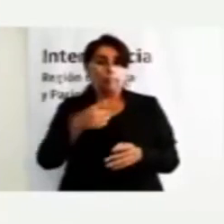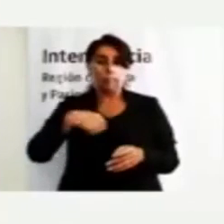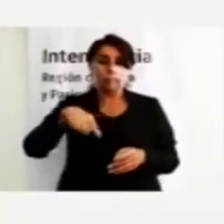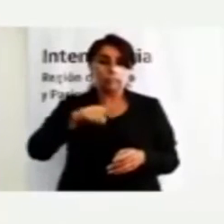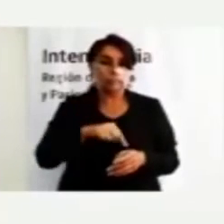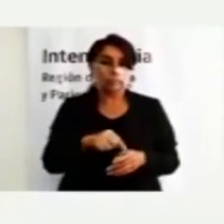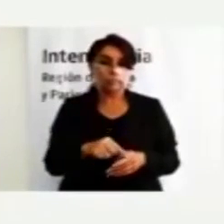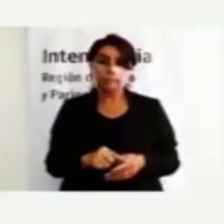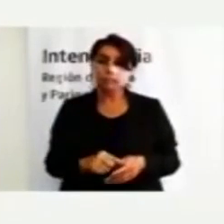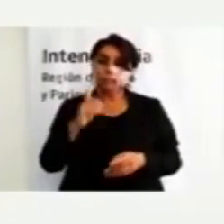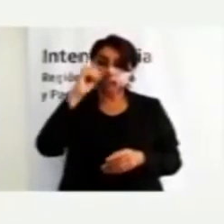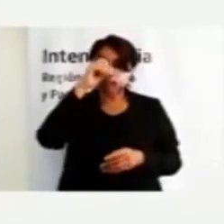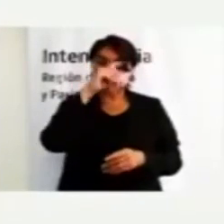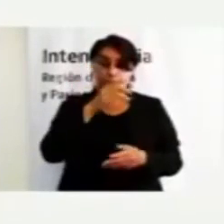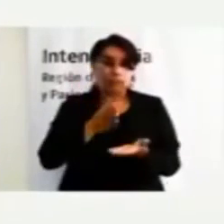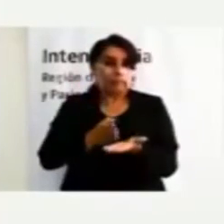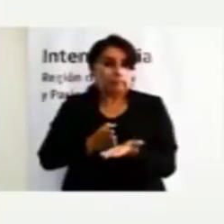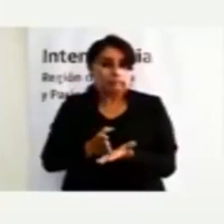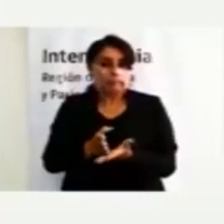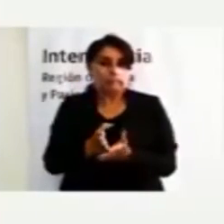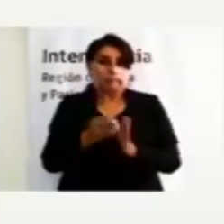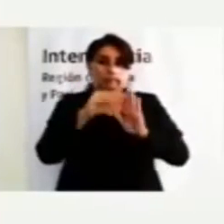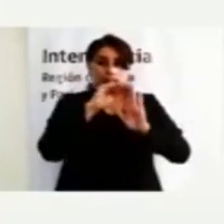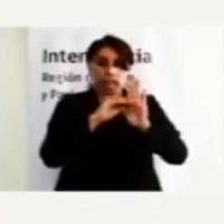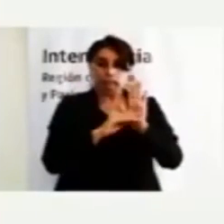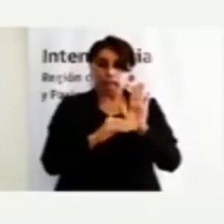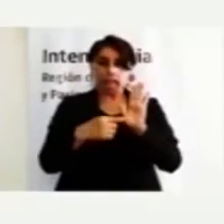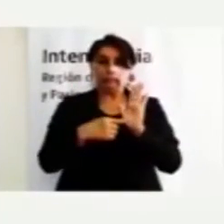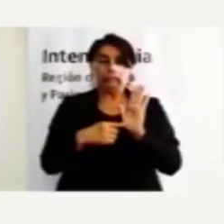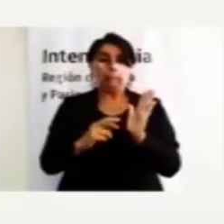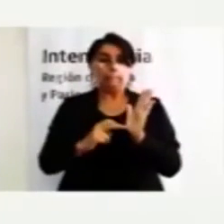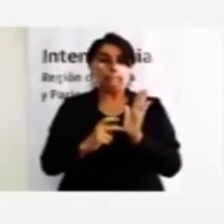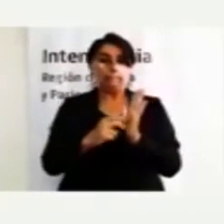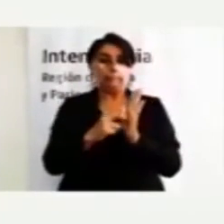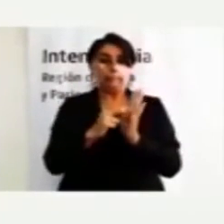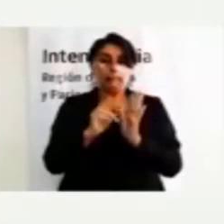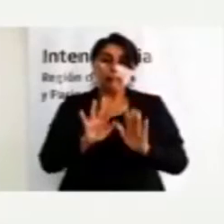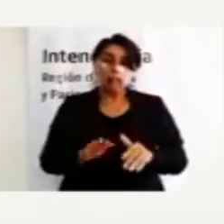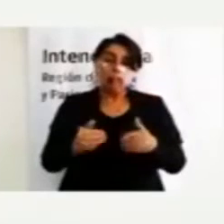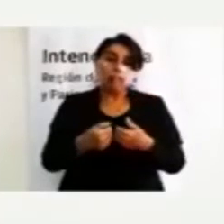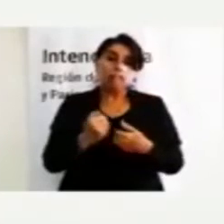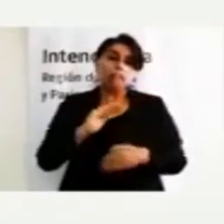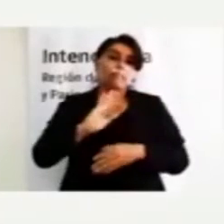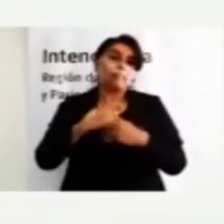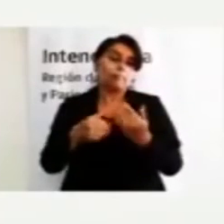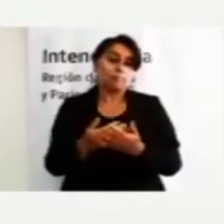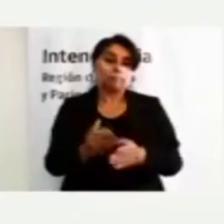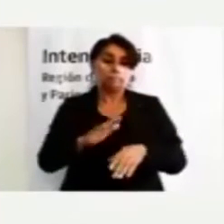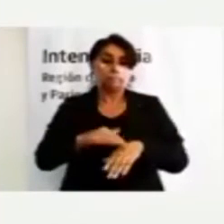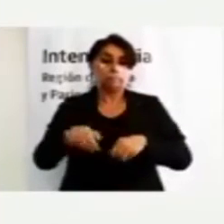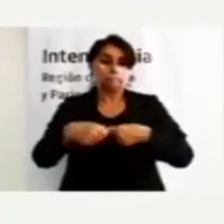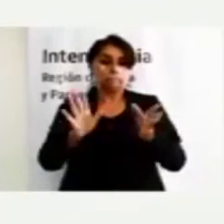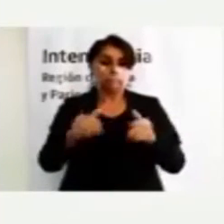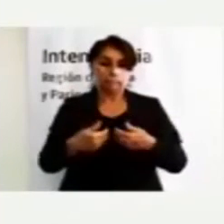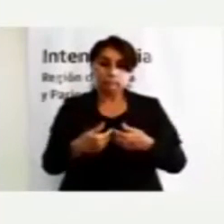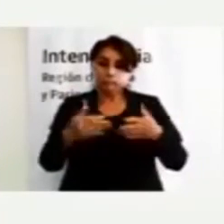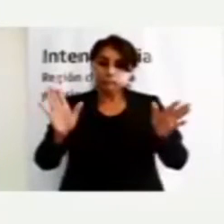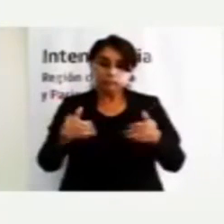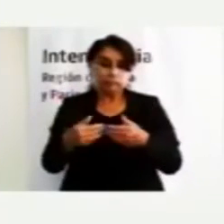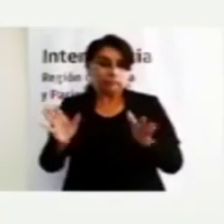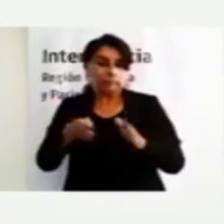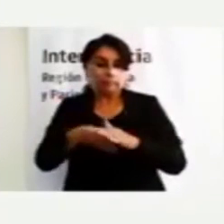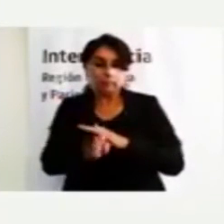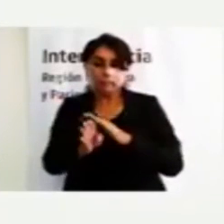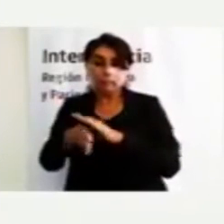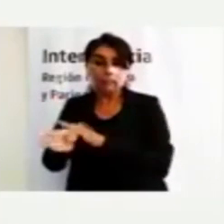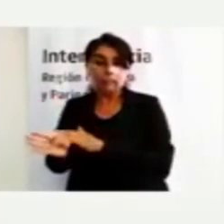de activar estas medidas que en un futuro nos permitan levantar las restricciones de desplazamiento y funcionamiento de las actividades de